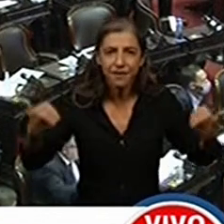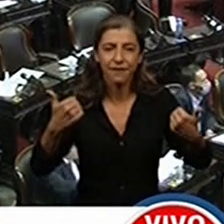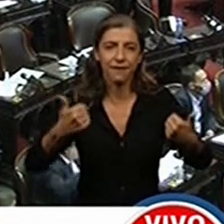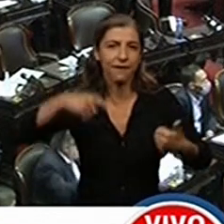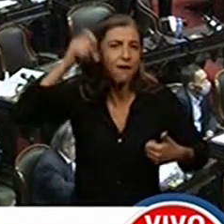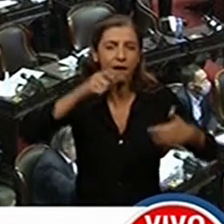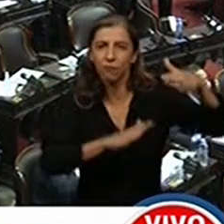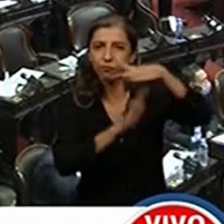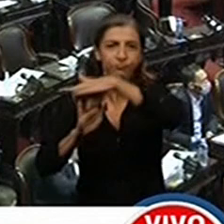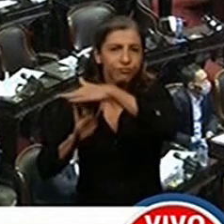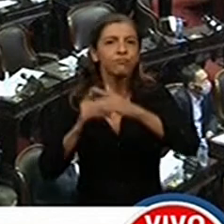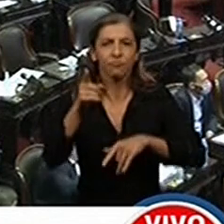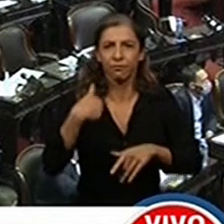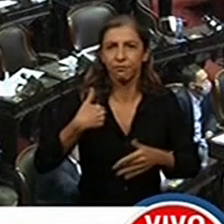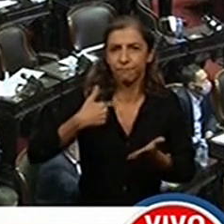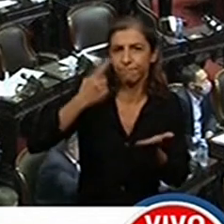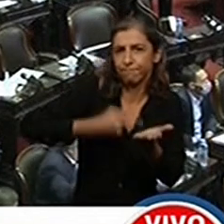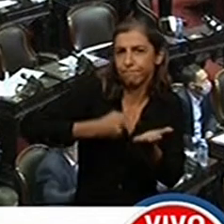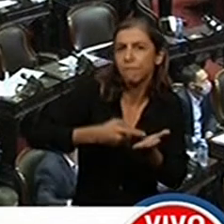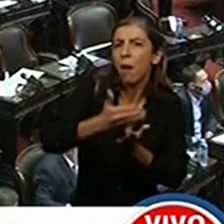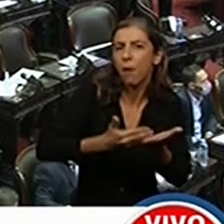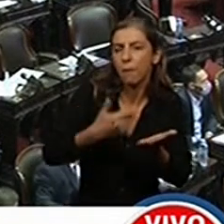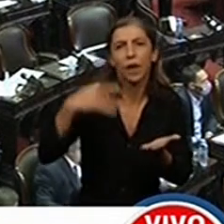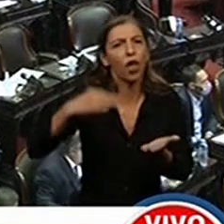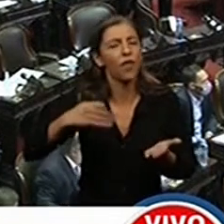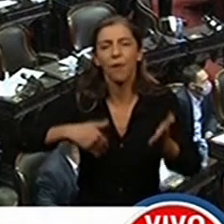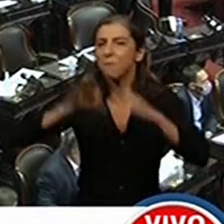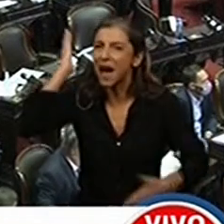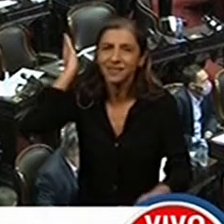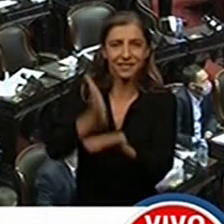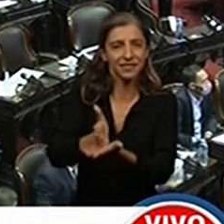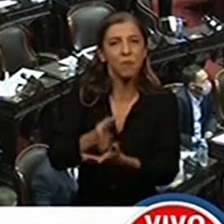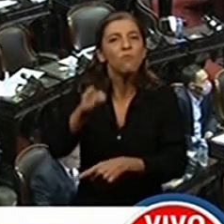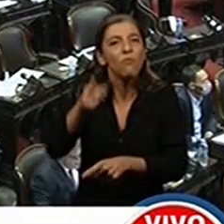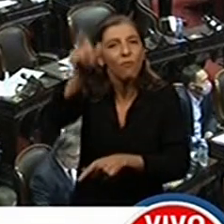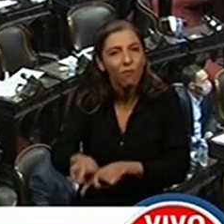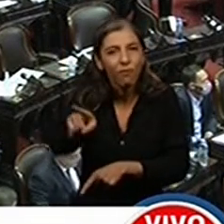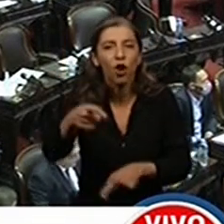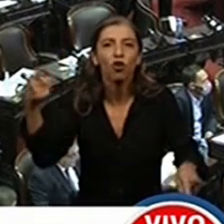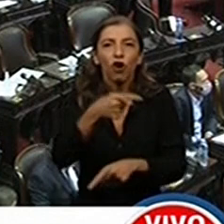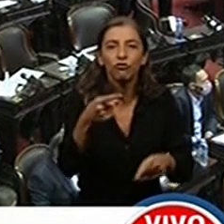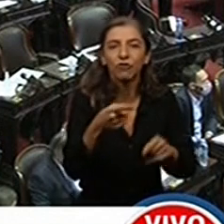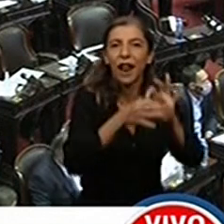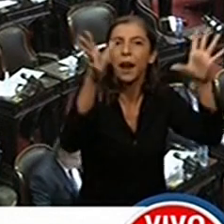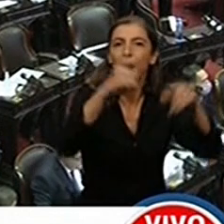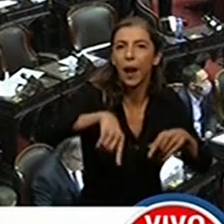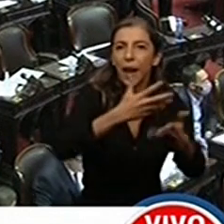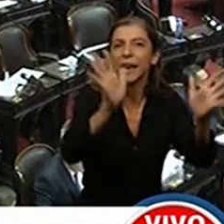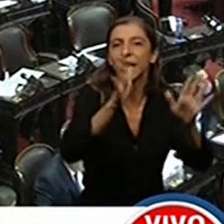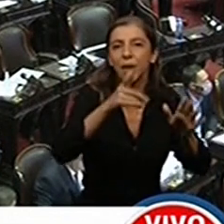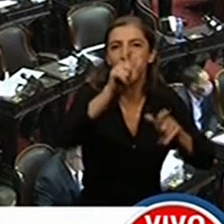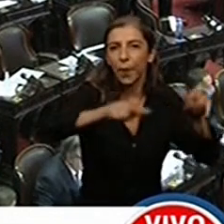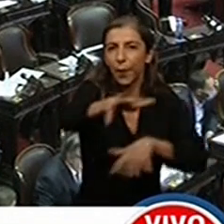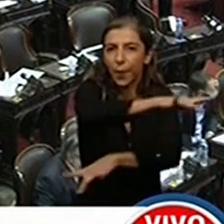zurra institucional mucho más fuerte, porque en el medio está la libertad de los ciudadanos. Gildo Infrán,